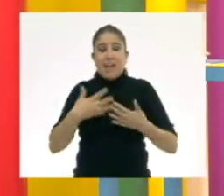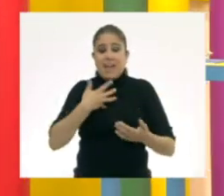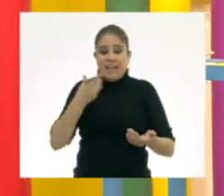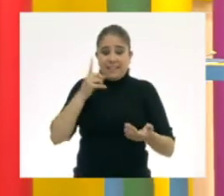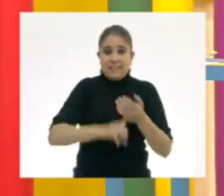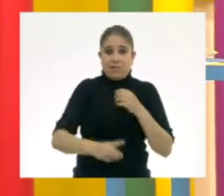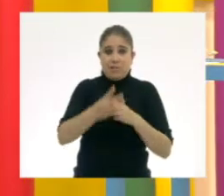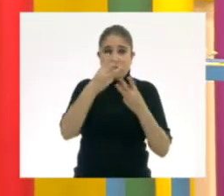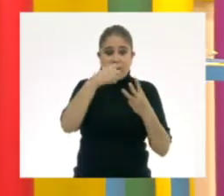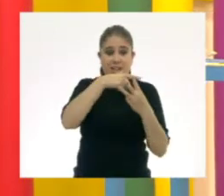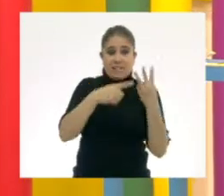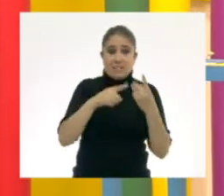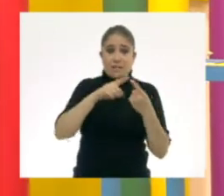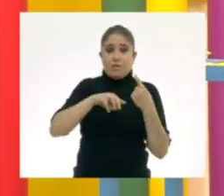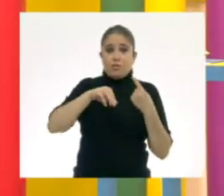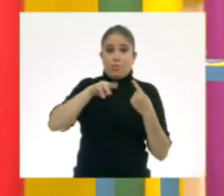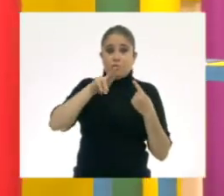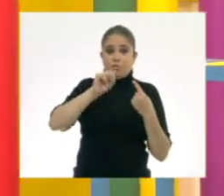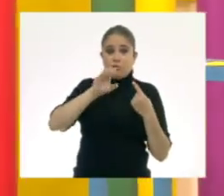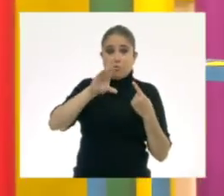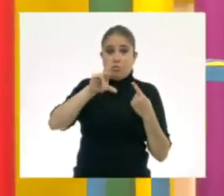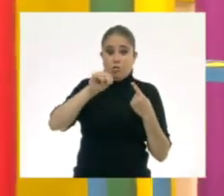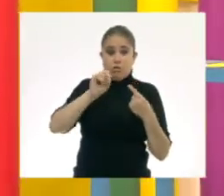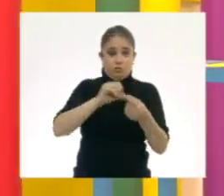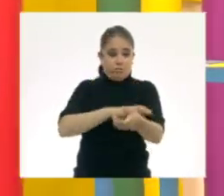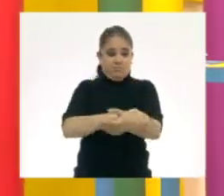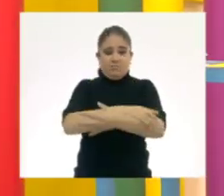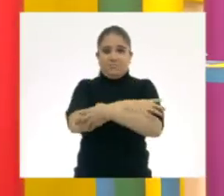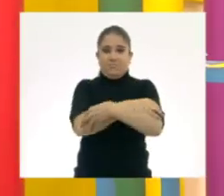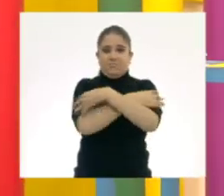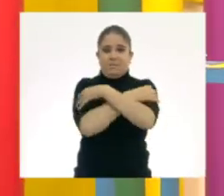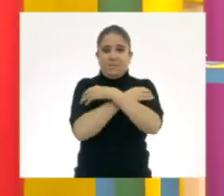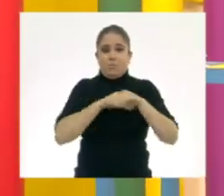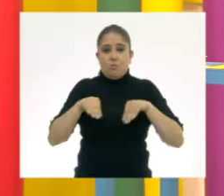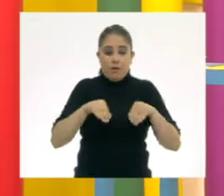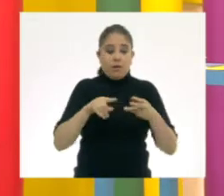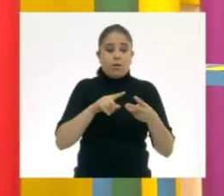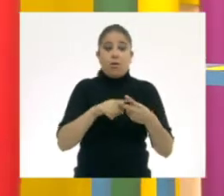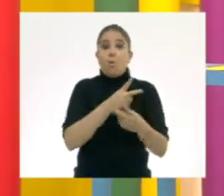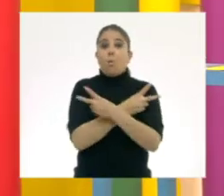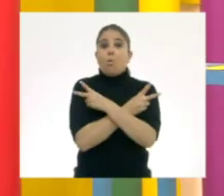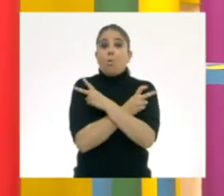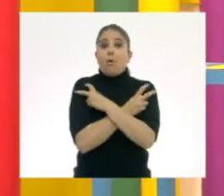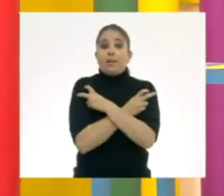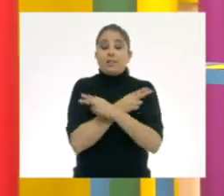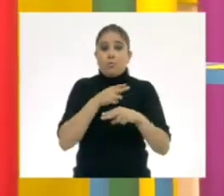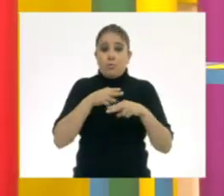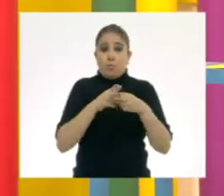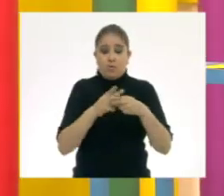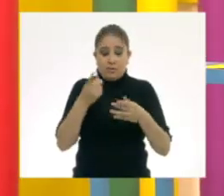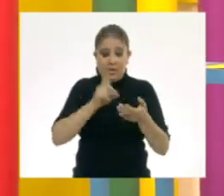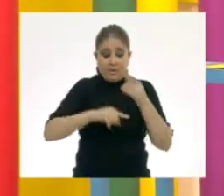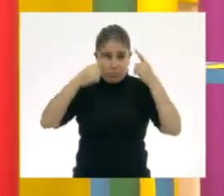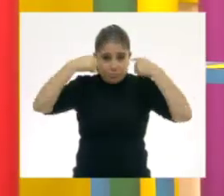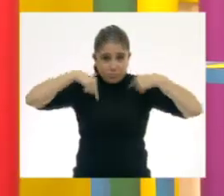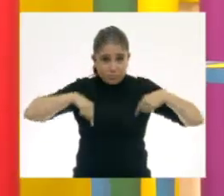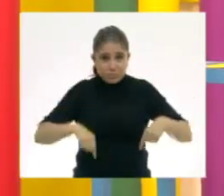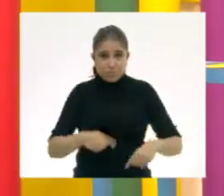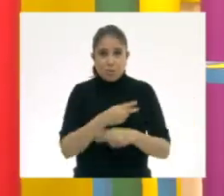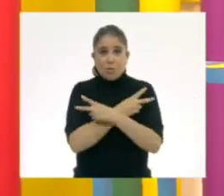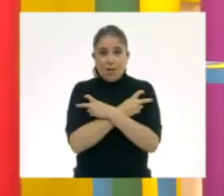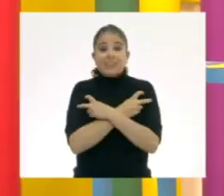sí, son los músculos, que eso nos permiten movernos también, y los huesos, el sistema óseo, es el que nos